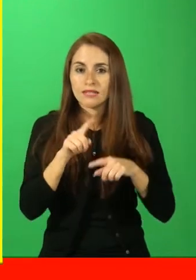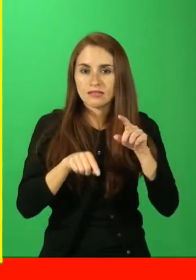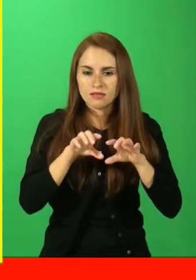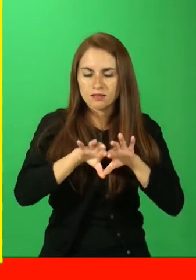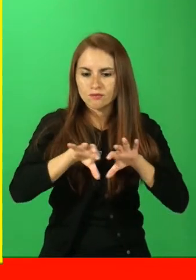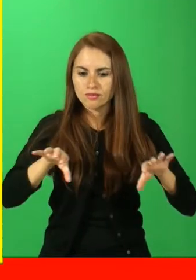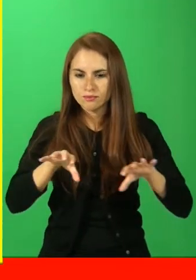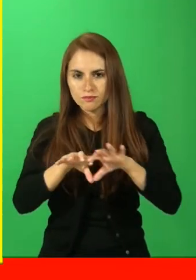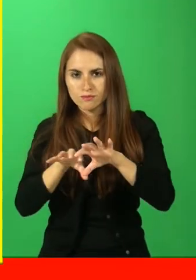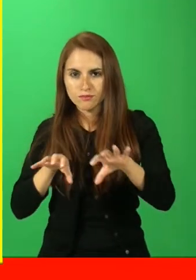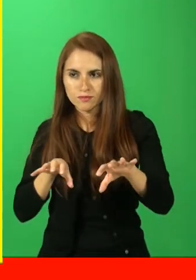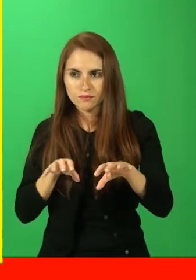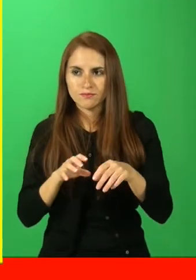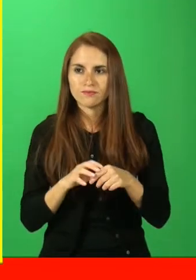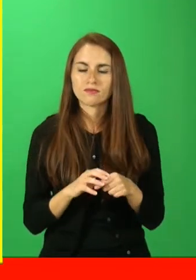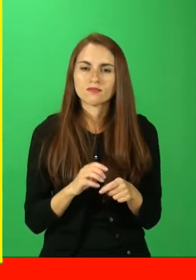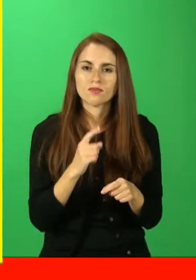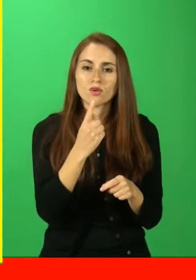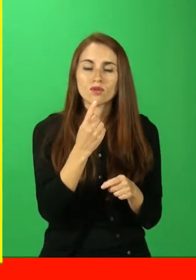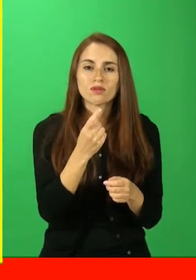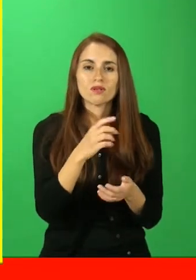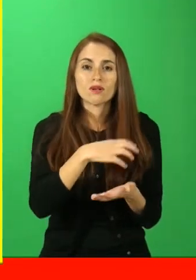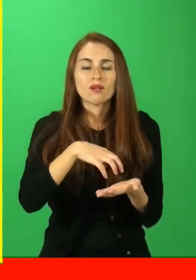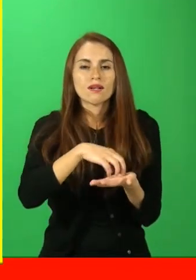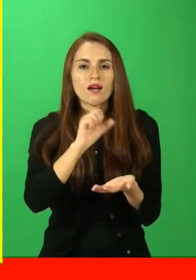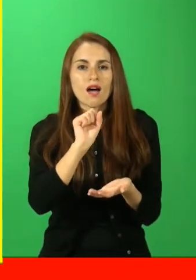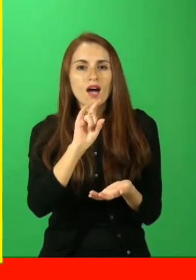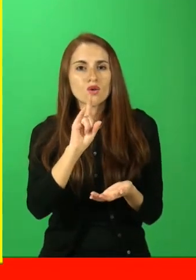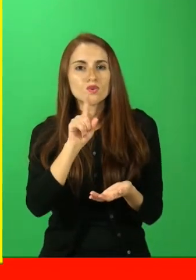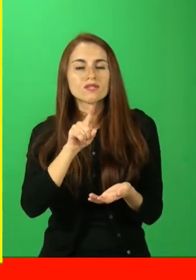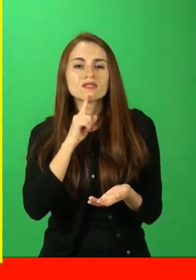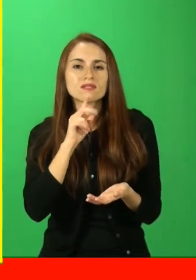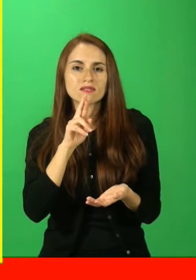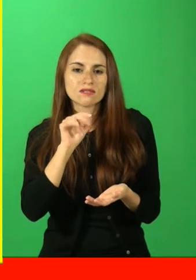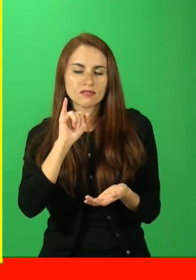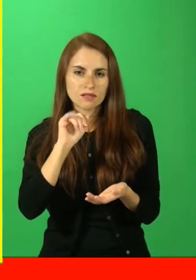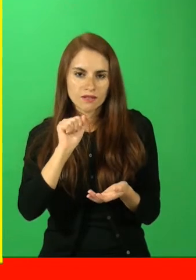los primeros fue Austria, que también tenía mucha población alemana.